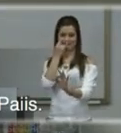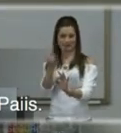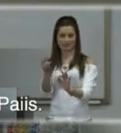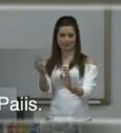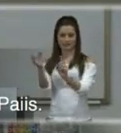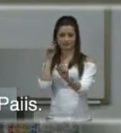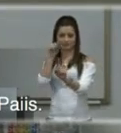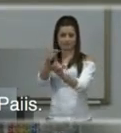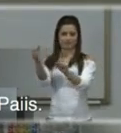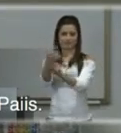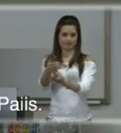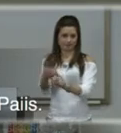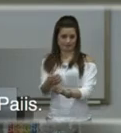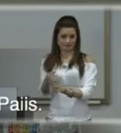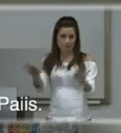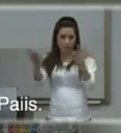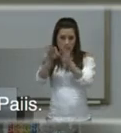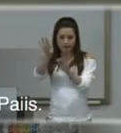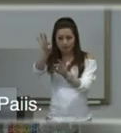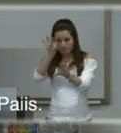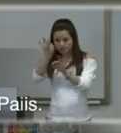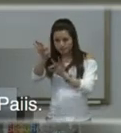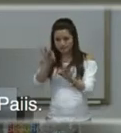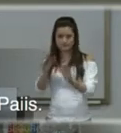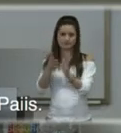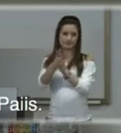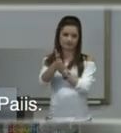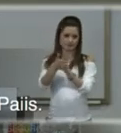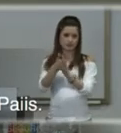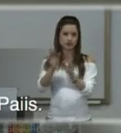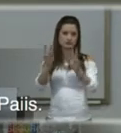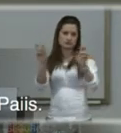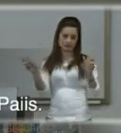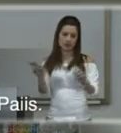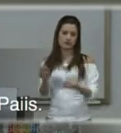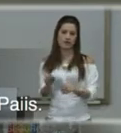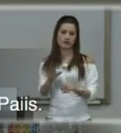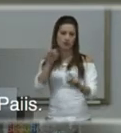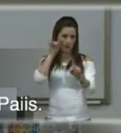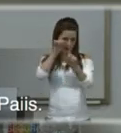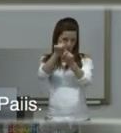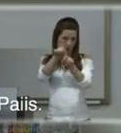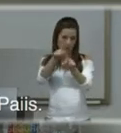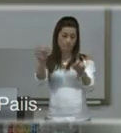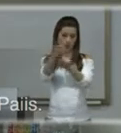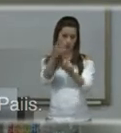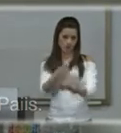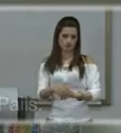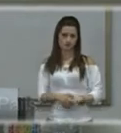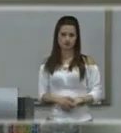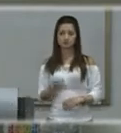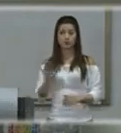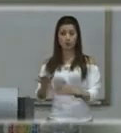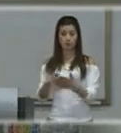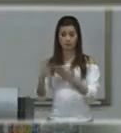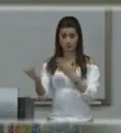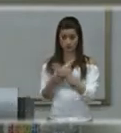más relevantes en relación con el objetivo del proyecto. Este proyecto fue